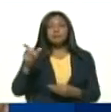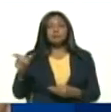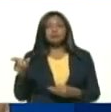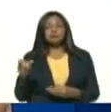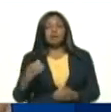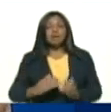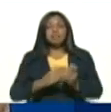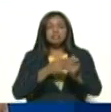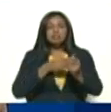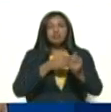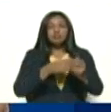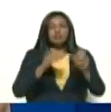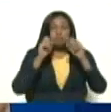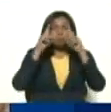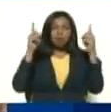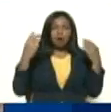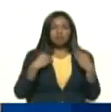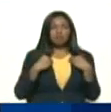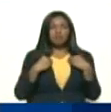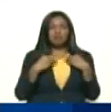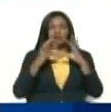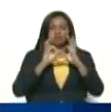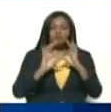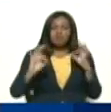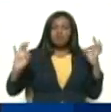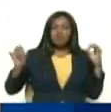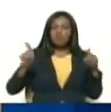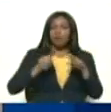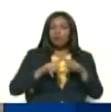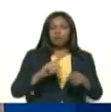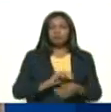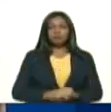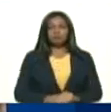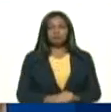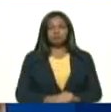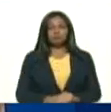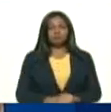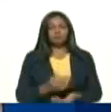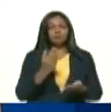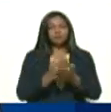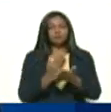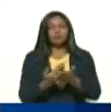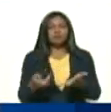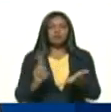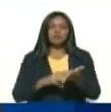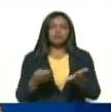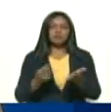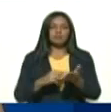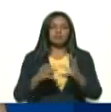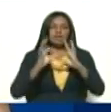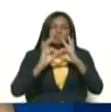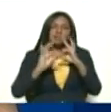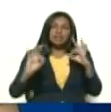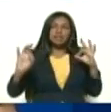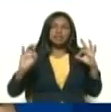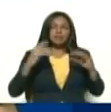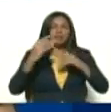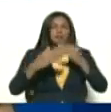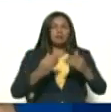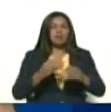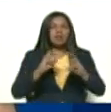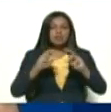que ahora descubre que su vida se hace eterna. Lo que siempre he dicho, eternizarse en el tiempo es pasar por esta